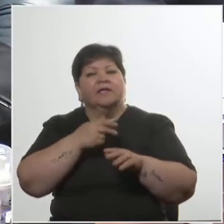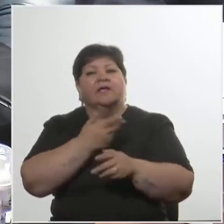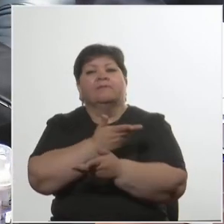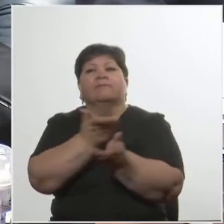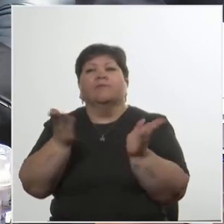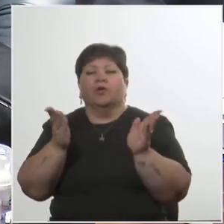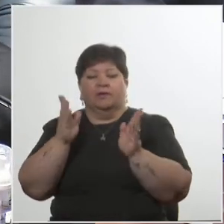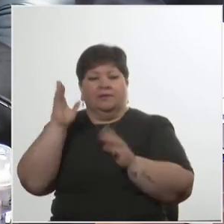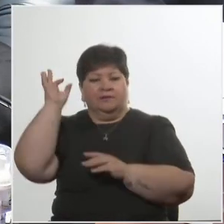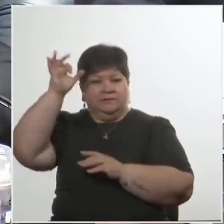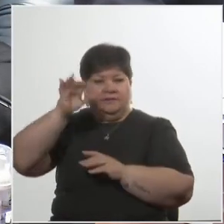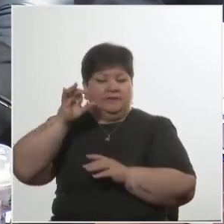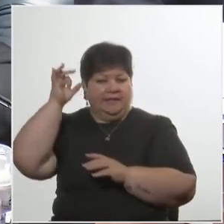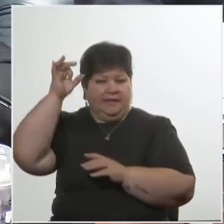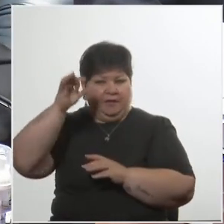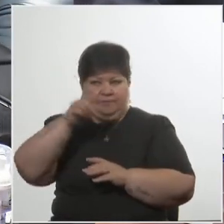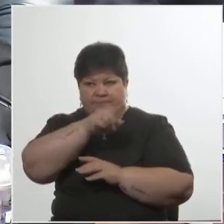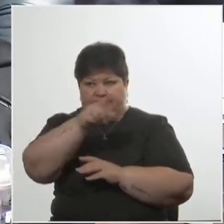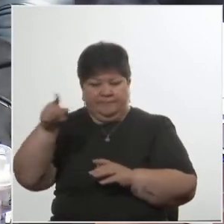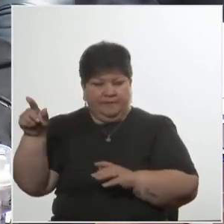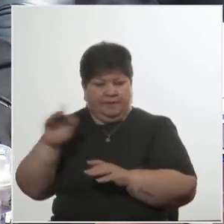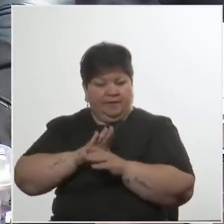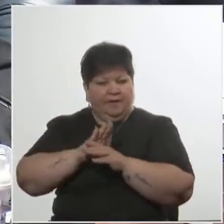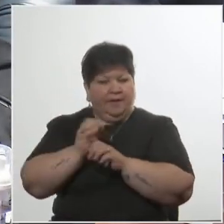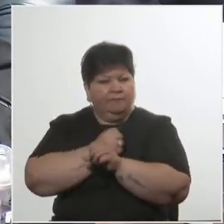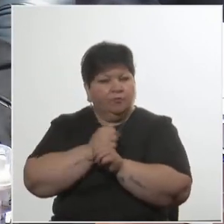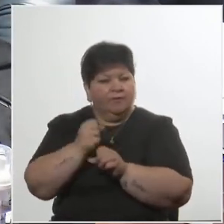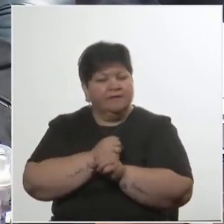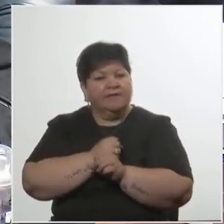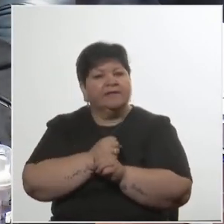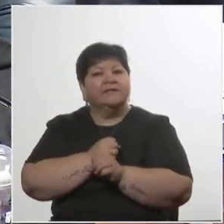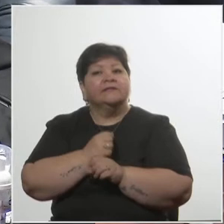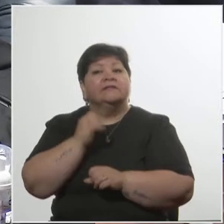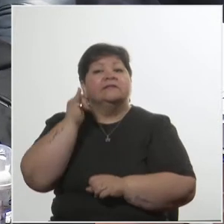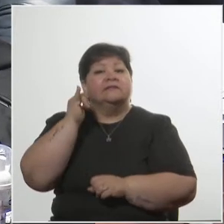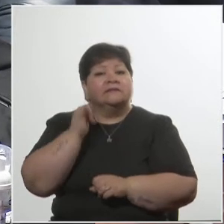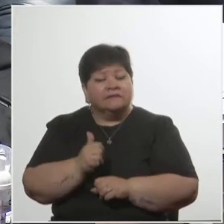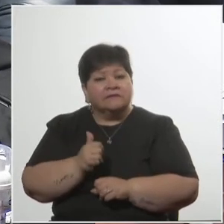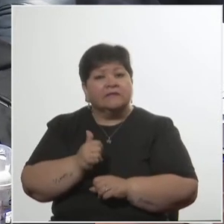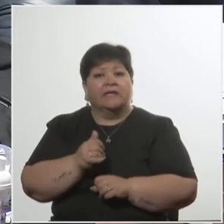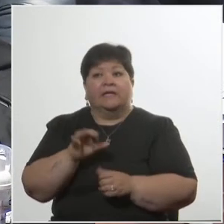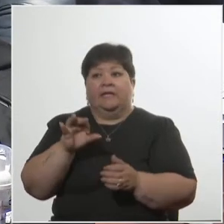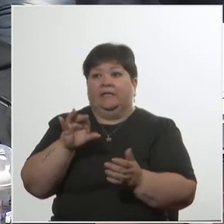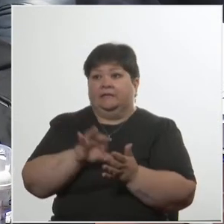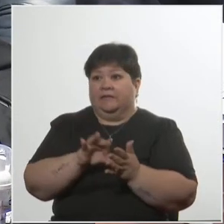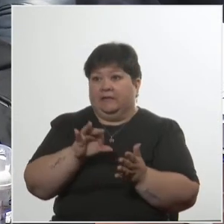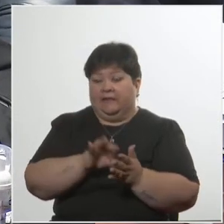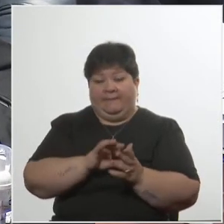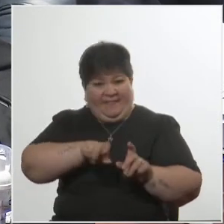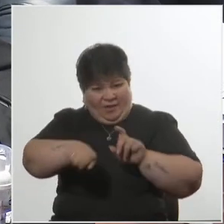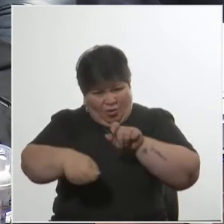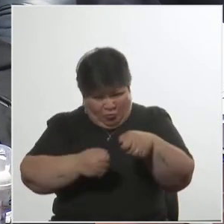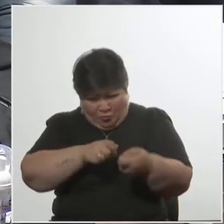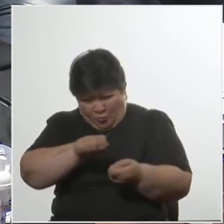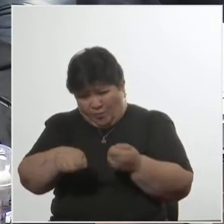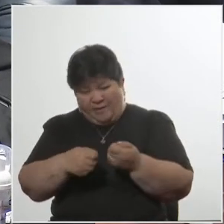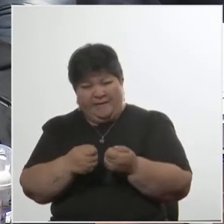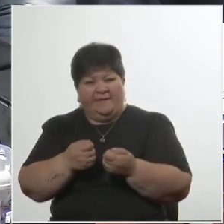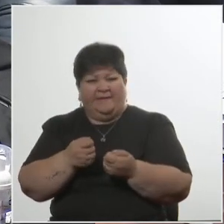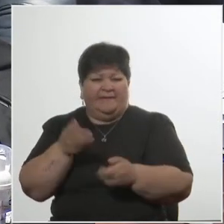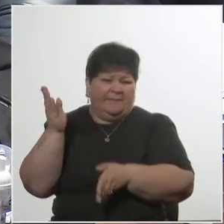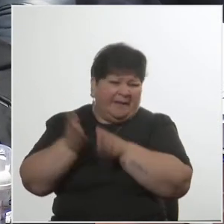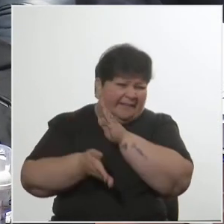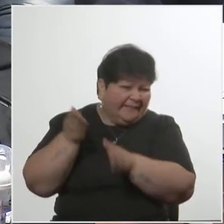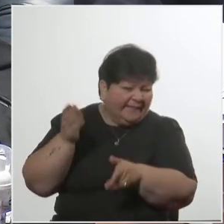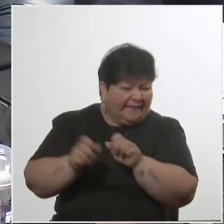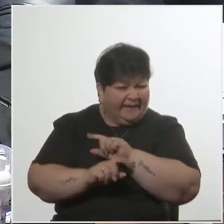del senado Y qué dice Está aprobado que el sistema de aplicación de trato inhumano y torturas a los detenidos por la policía